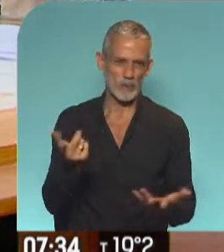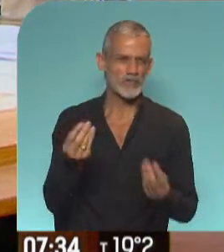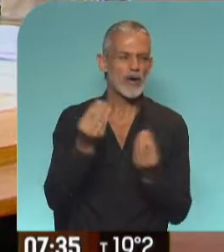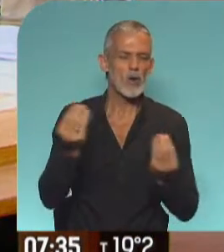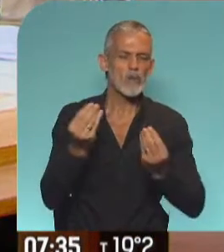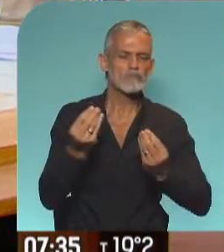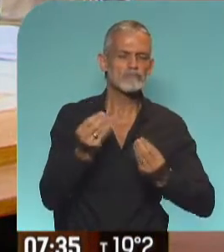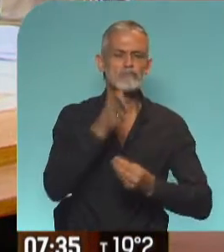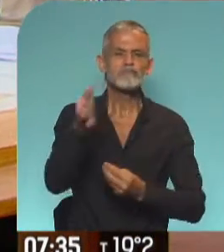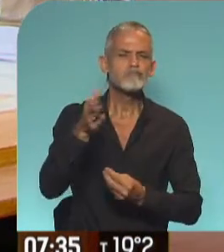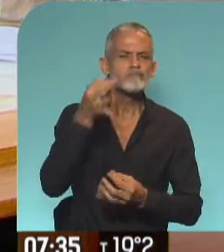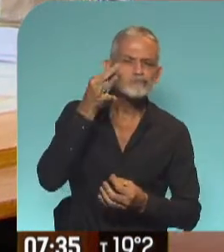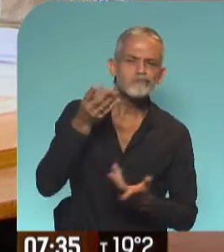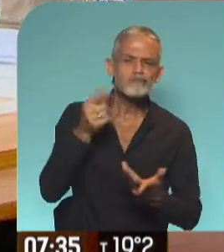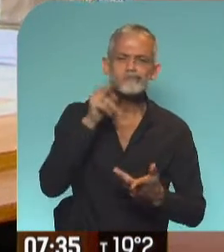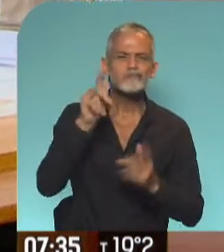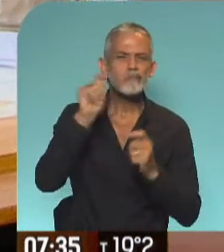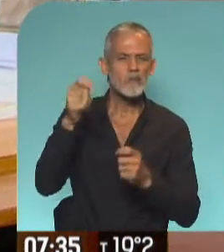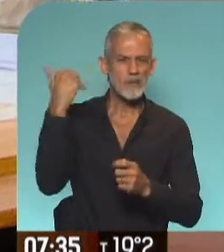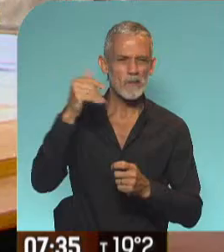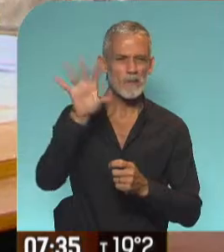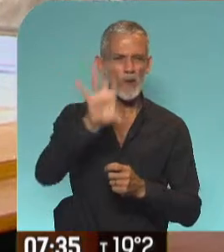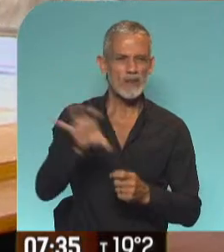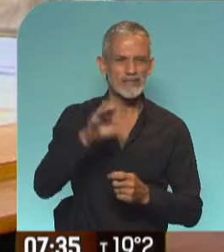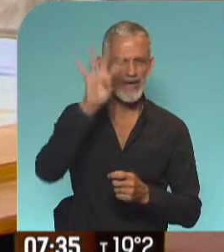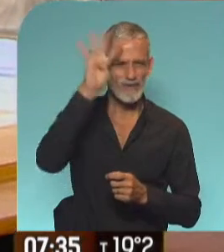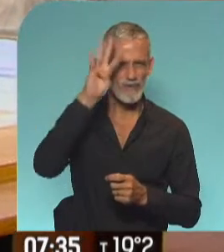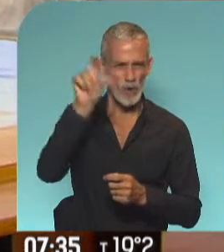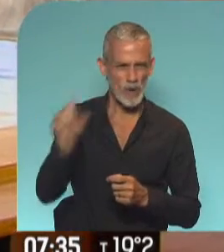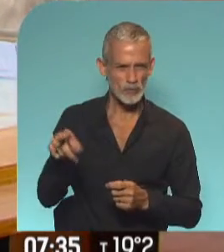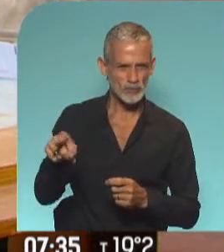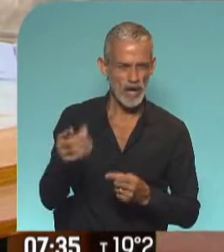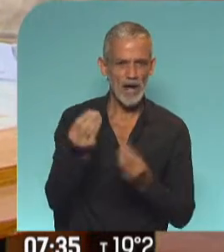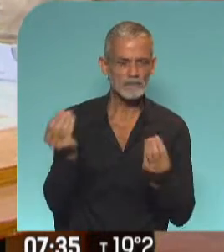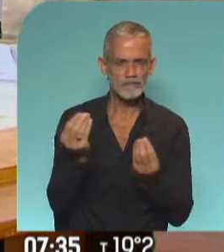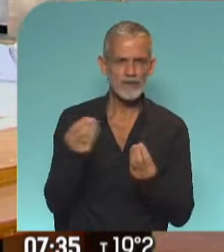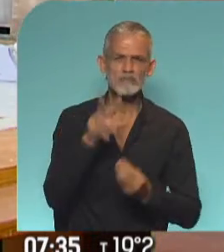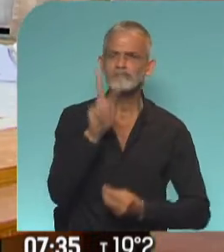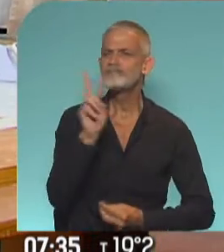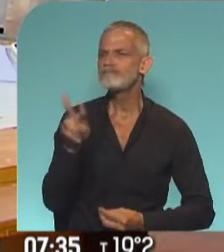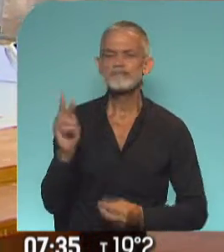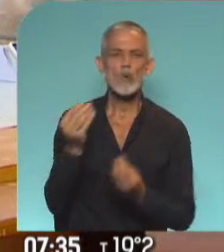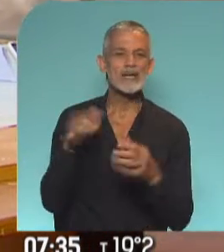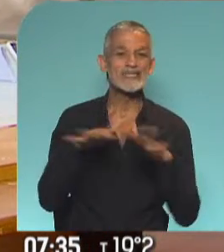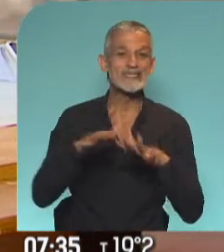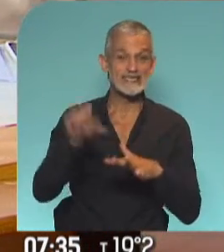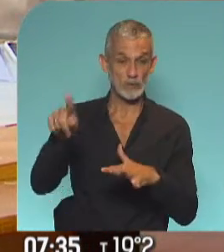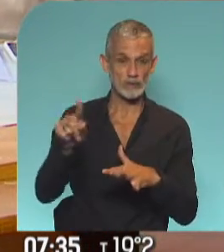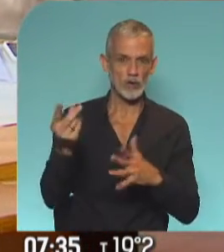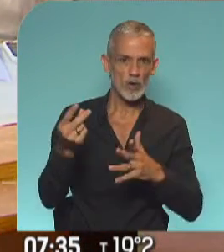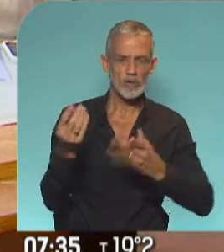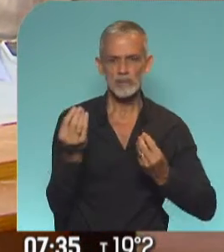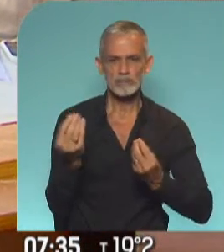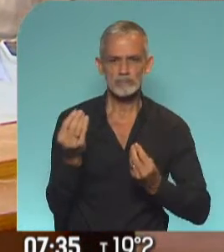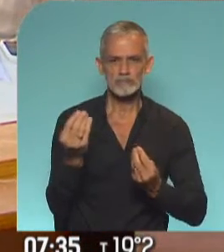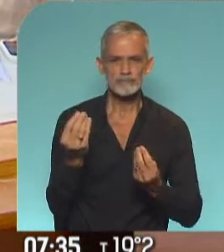el balance de esta visita allí a la provincia de Formosa? ¿Qué pudo justamente ver? ¿Cuál es la situación de estas medidas